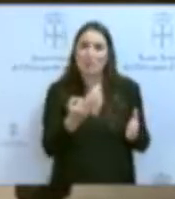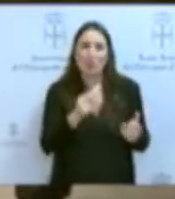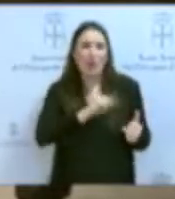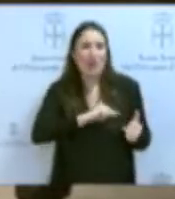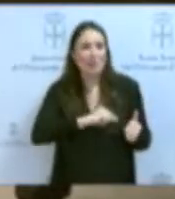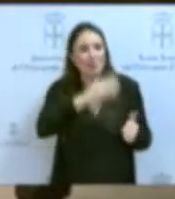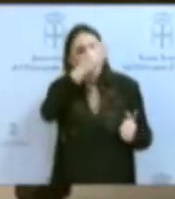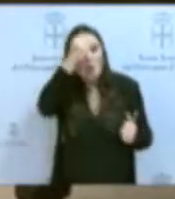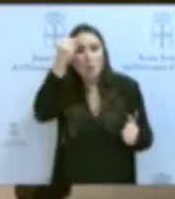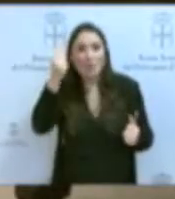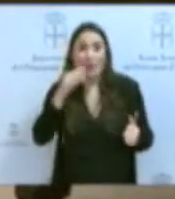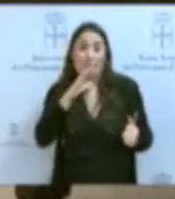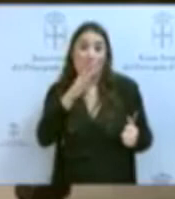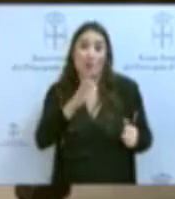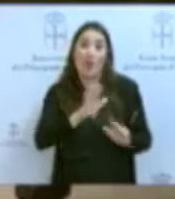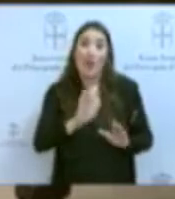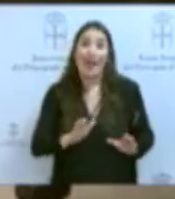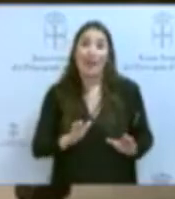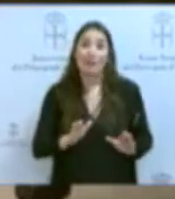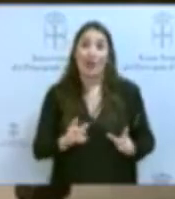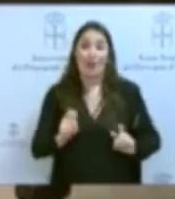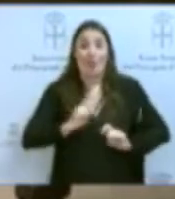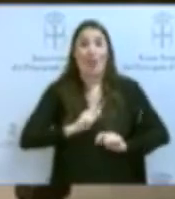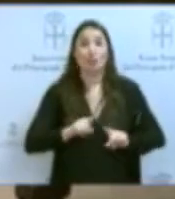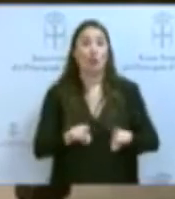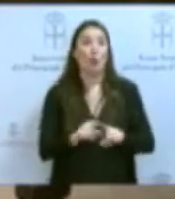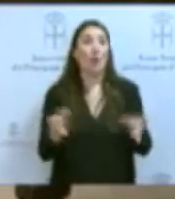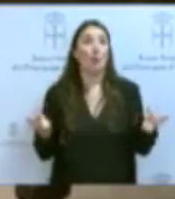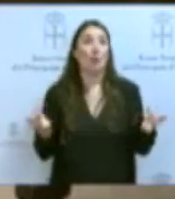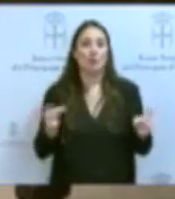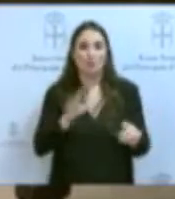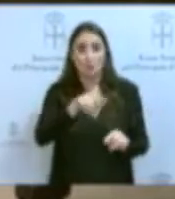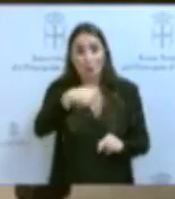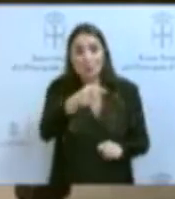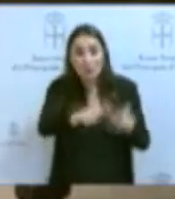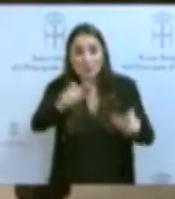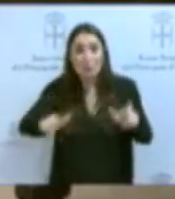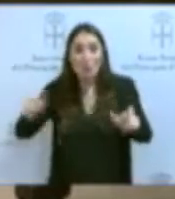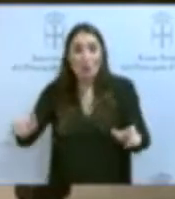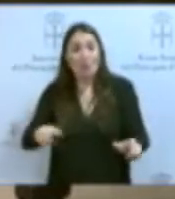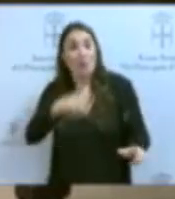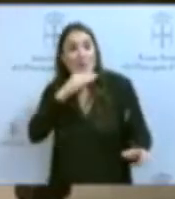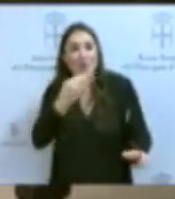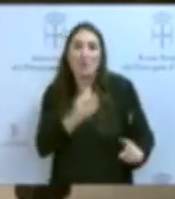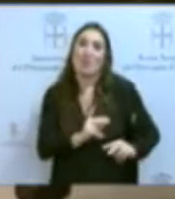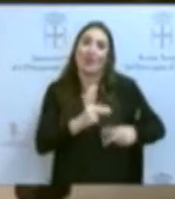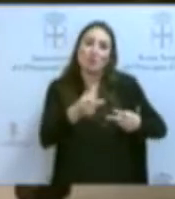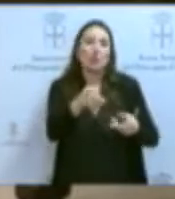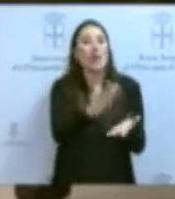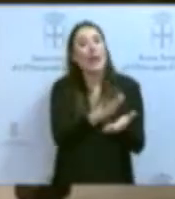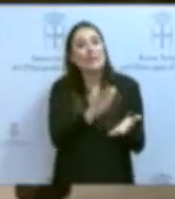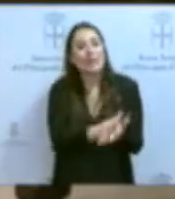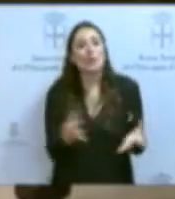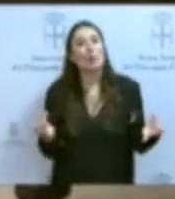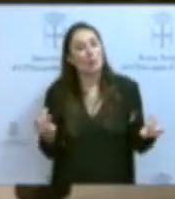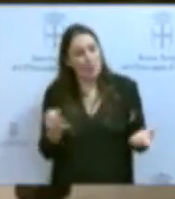único que nos pueden recetar es medidas zen para, cuando la población se enfada, responderle diciendo que tenga calma y que